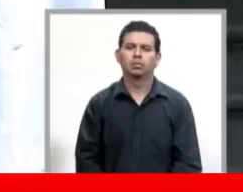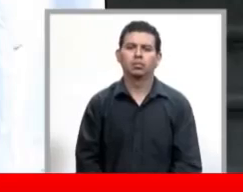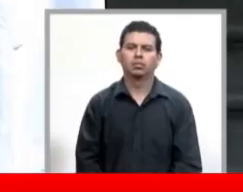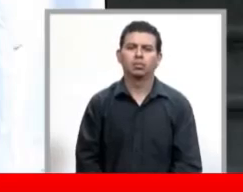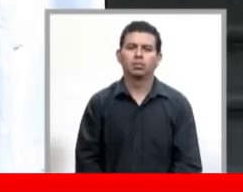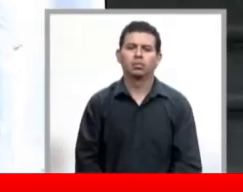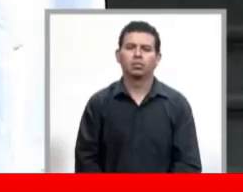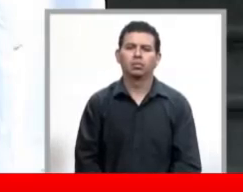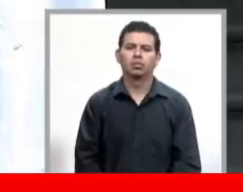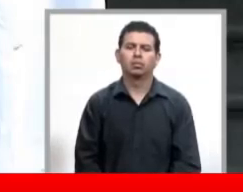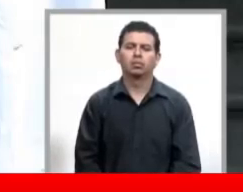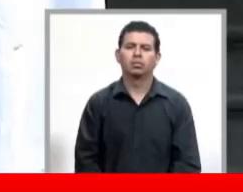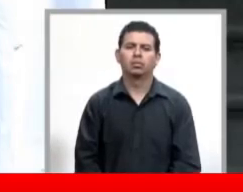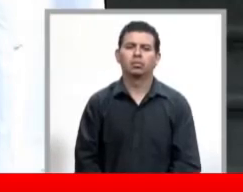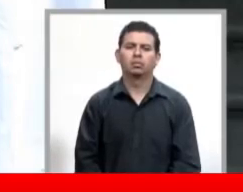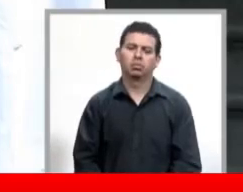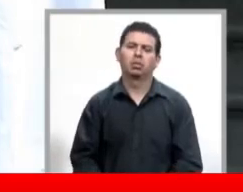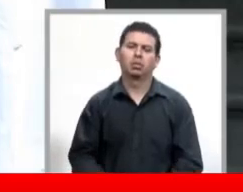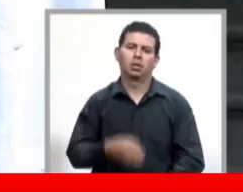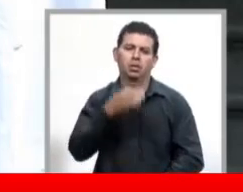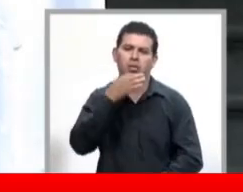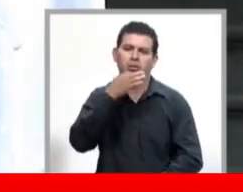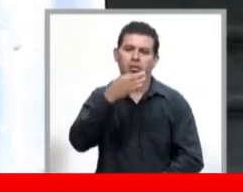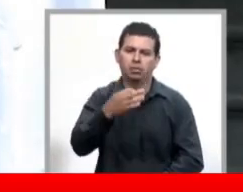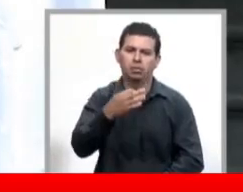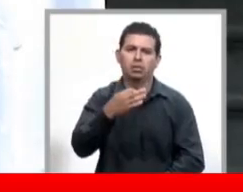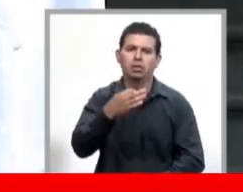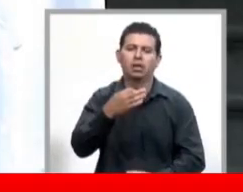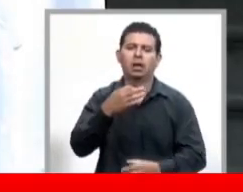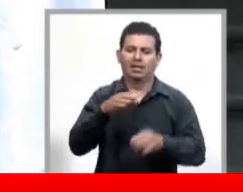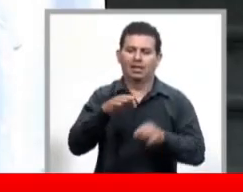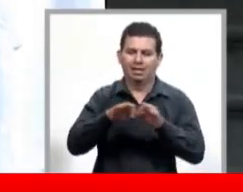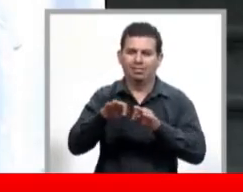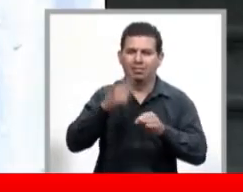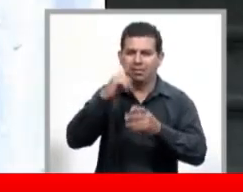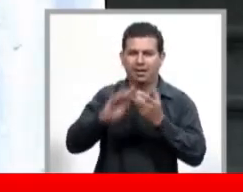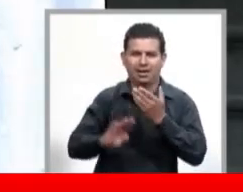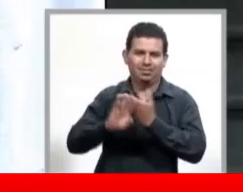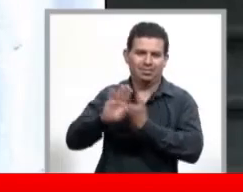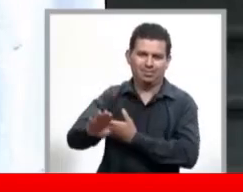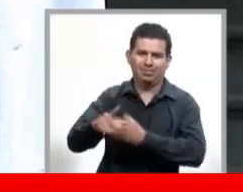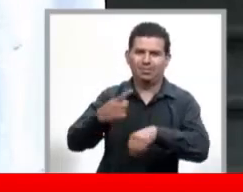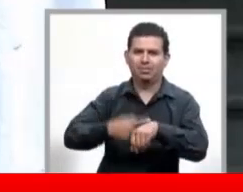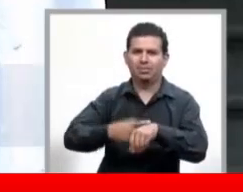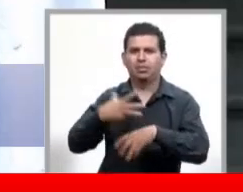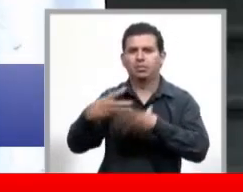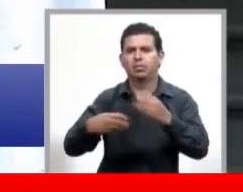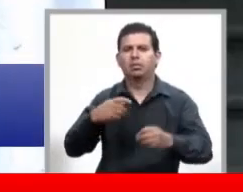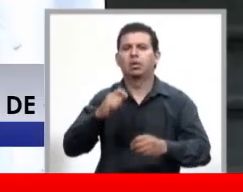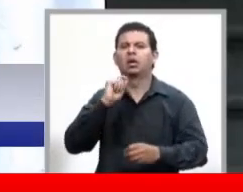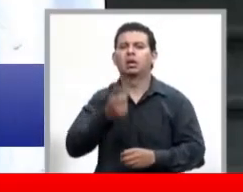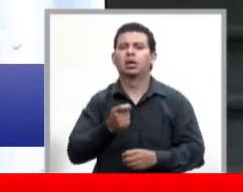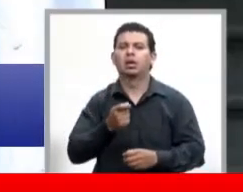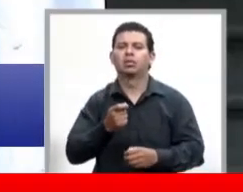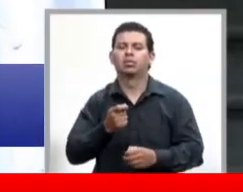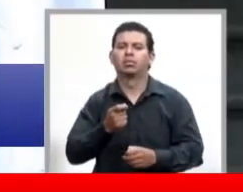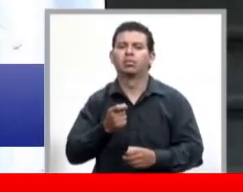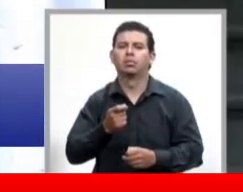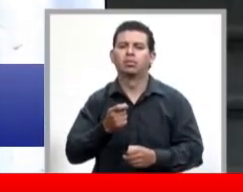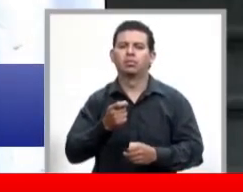señalarte que las tareas de prevención y por eso reconocer a la